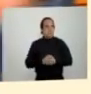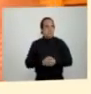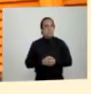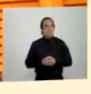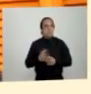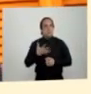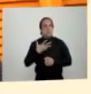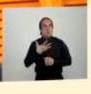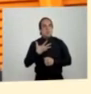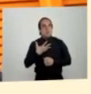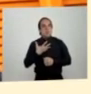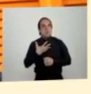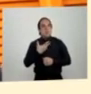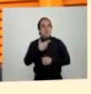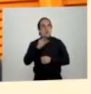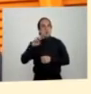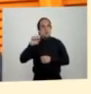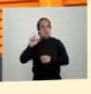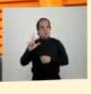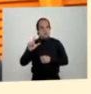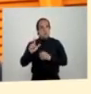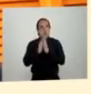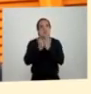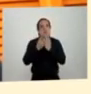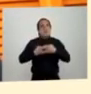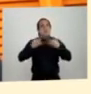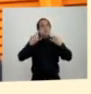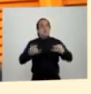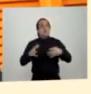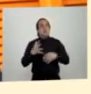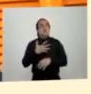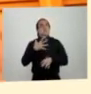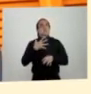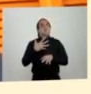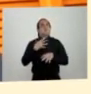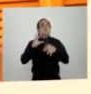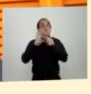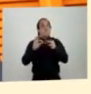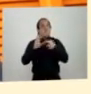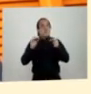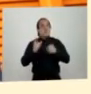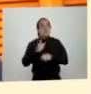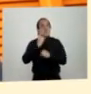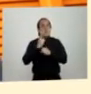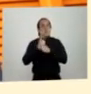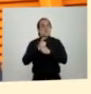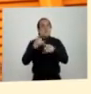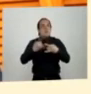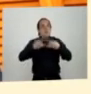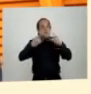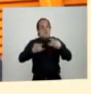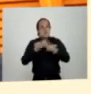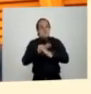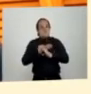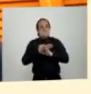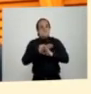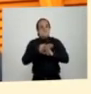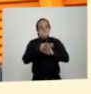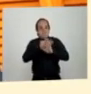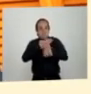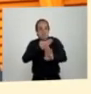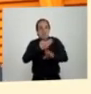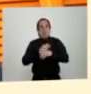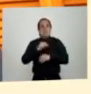como Aníbal, de Gisbert Hyers, una novela histórica que trata de la primera gran novela antiimperialista que escribió